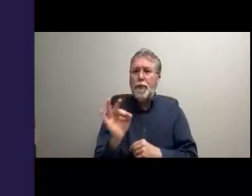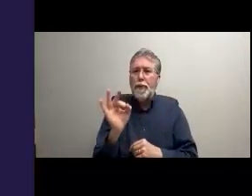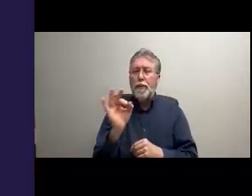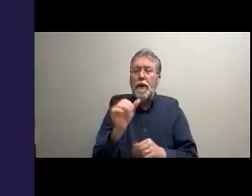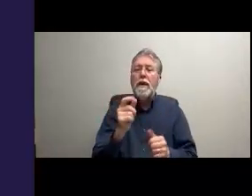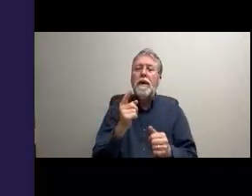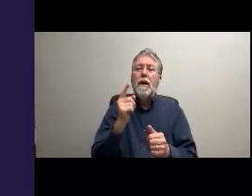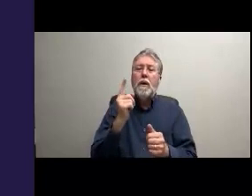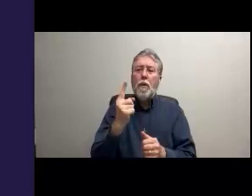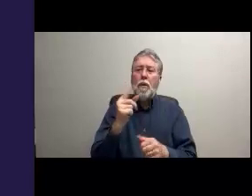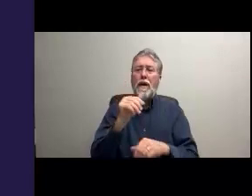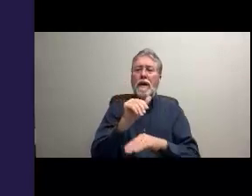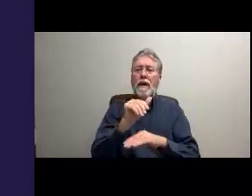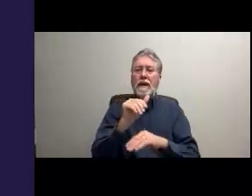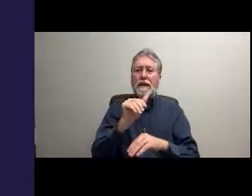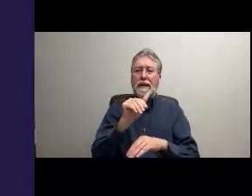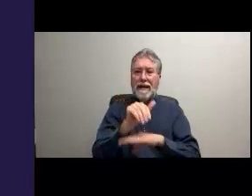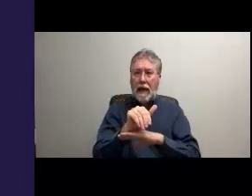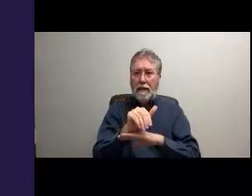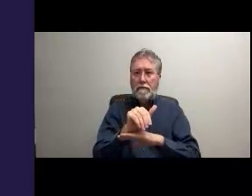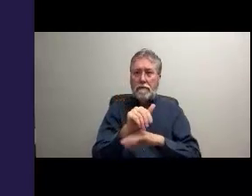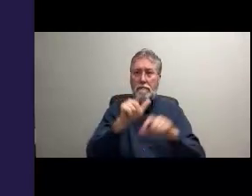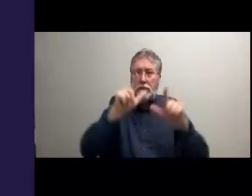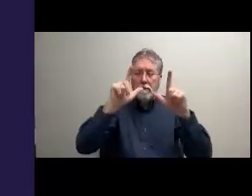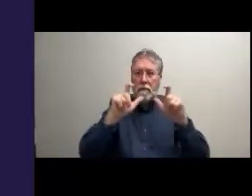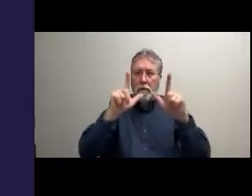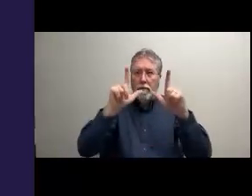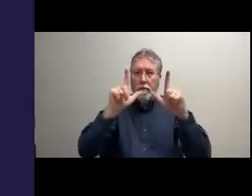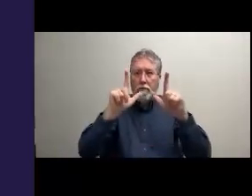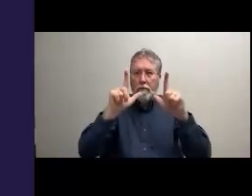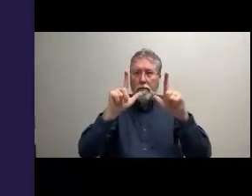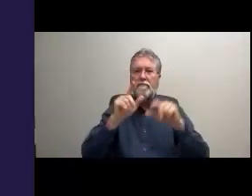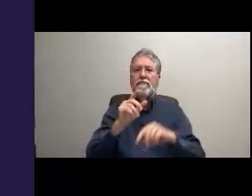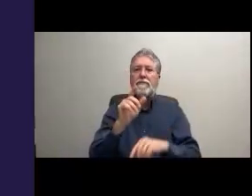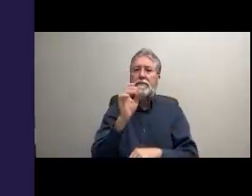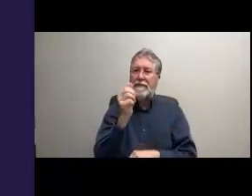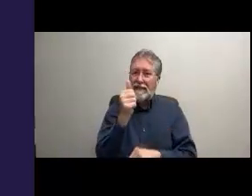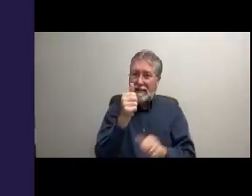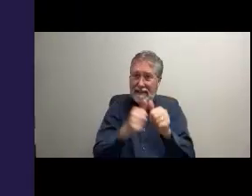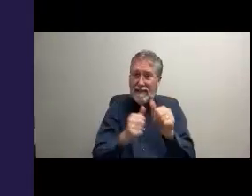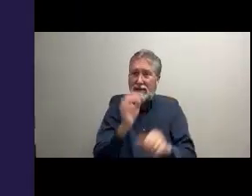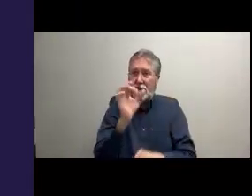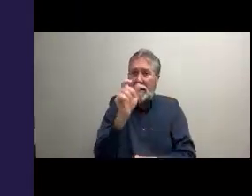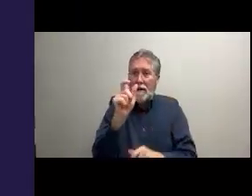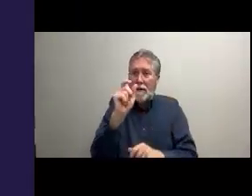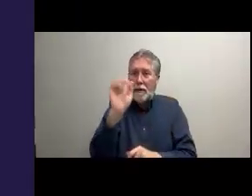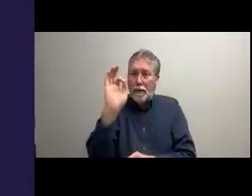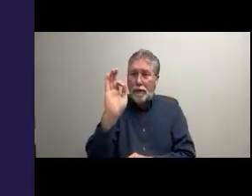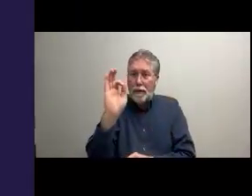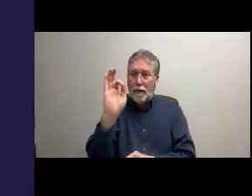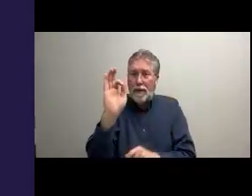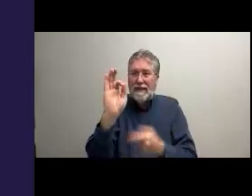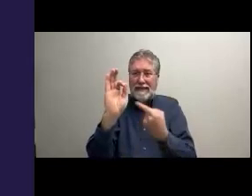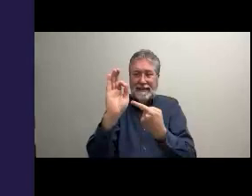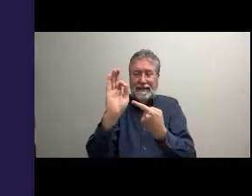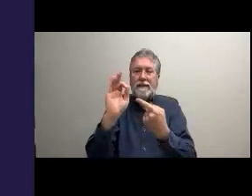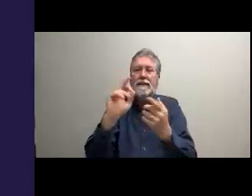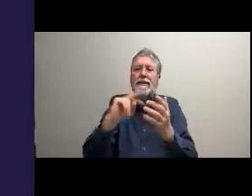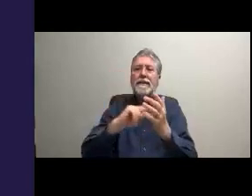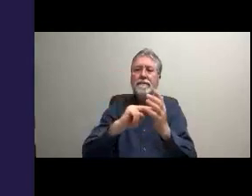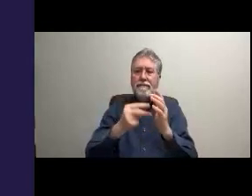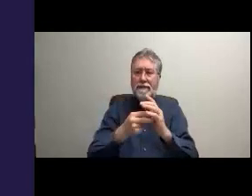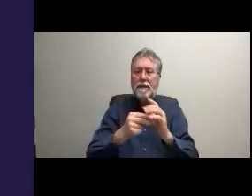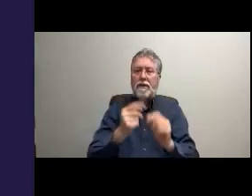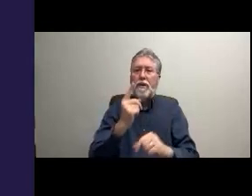así que cada punto es la observación de un día. Entonces miramos más de 4.000 puntos, 4.000 días de datos aquí mismo.